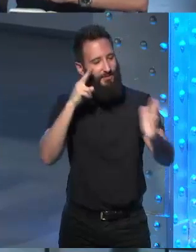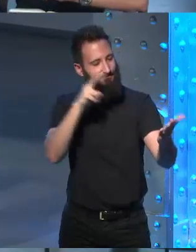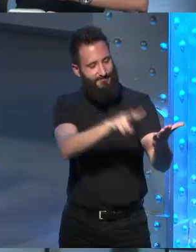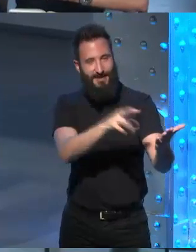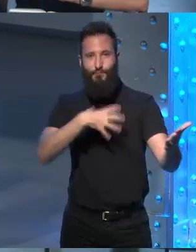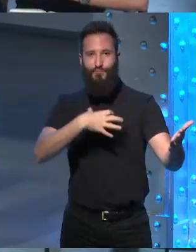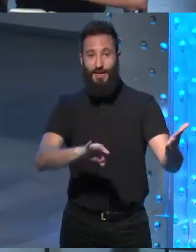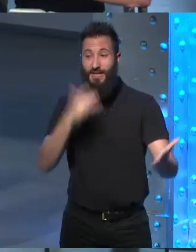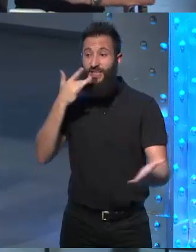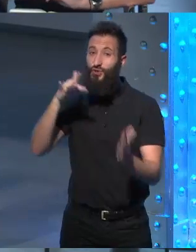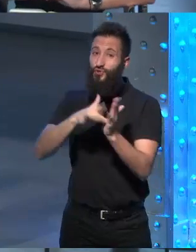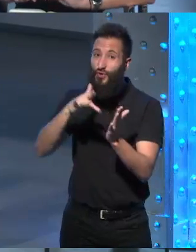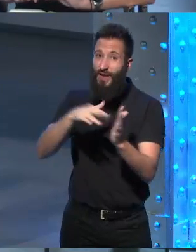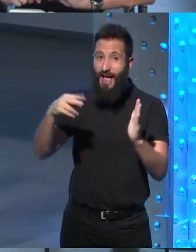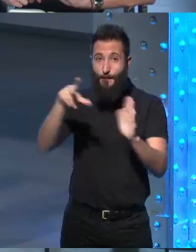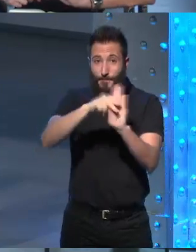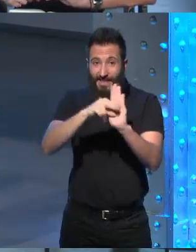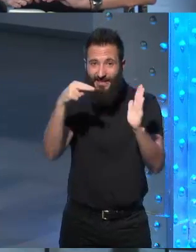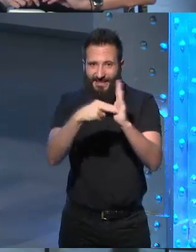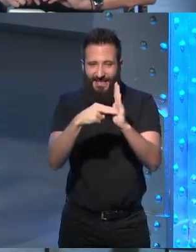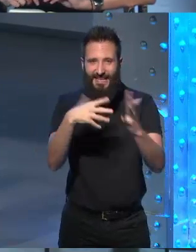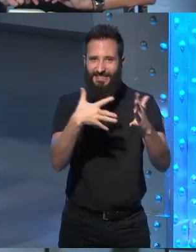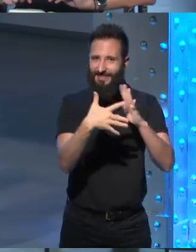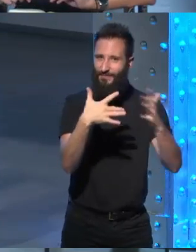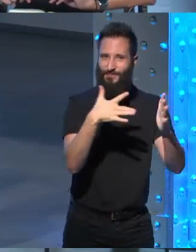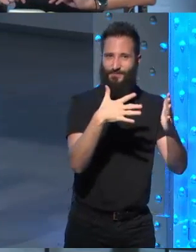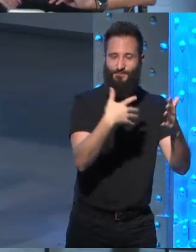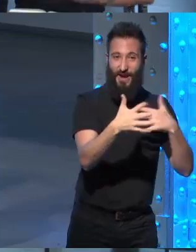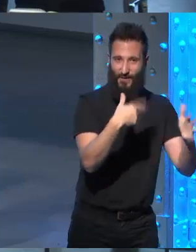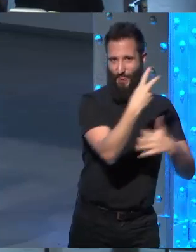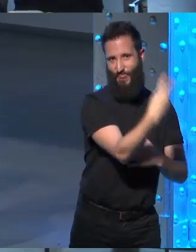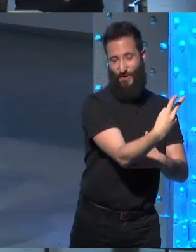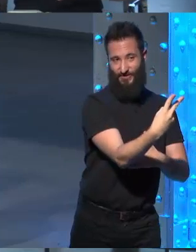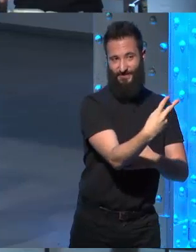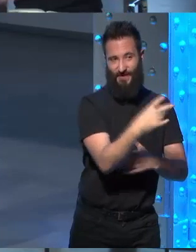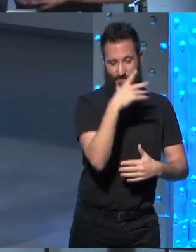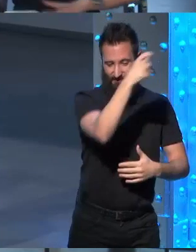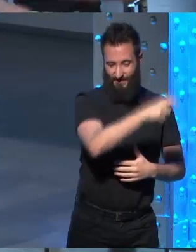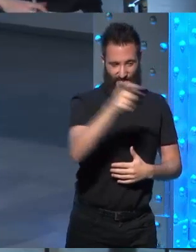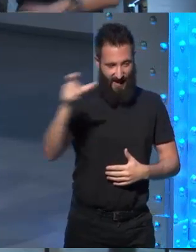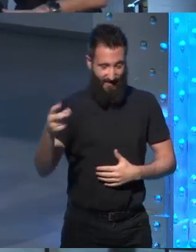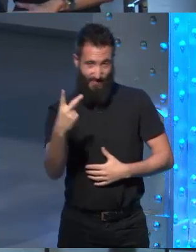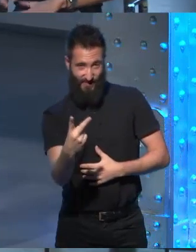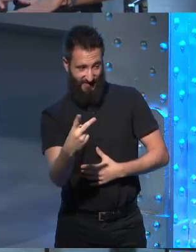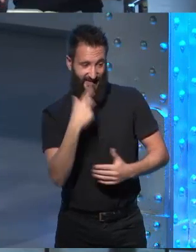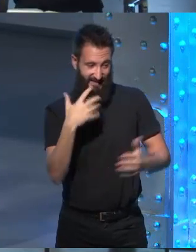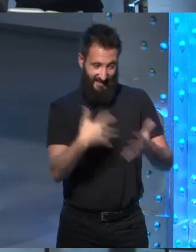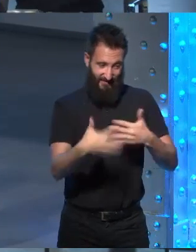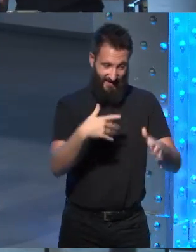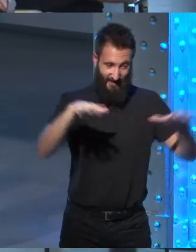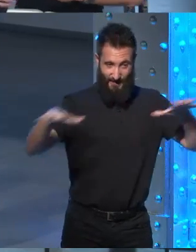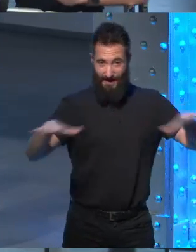Bueno, de hecho en el de Siria salen las dos, las Sí, cuatro. sale un momento las mías haciendo... Es una que cosa agarran colaborativa, cosas. de pon la bandera que no me da tiempo a cogerla,